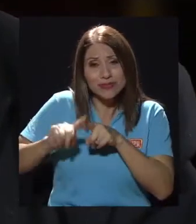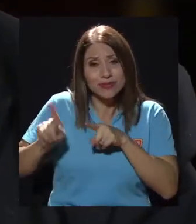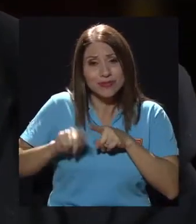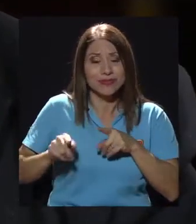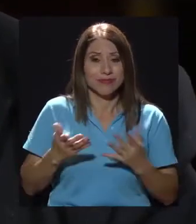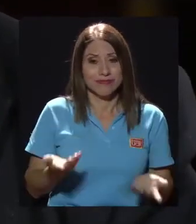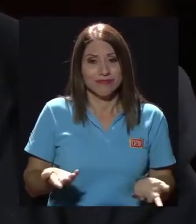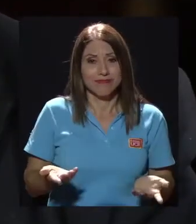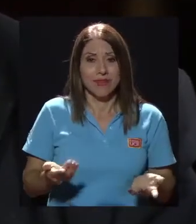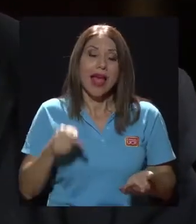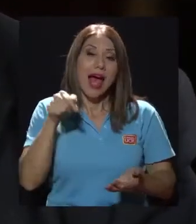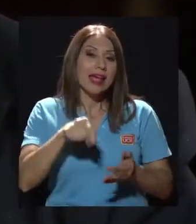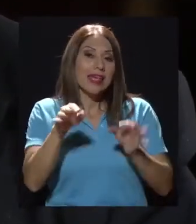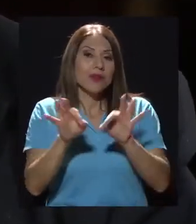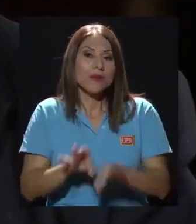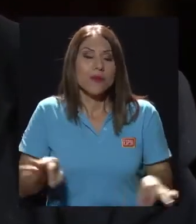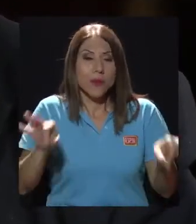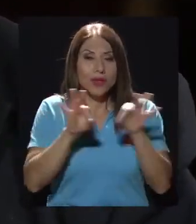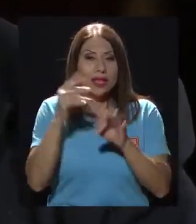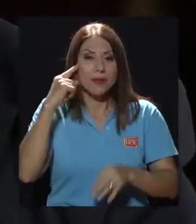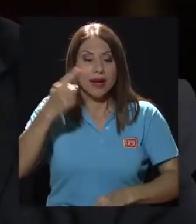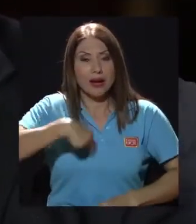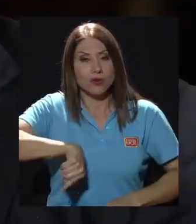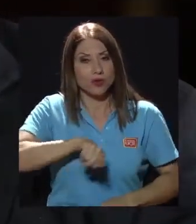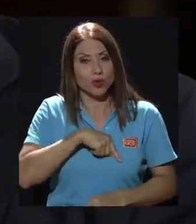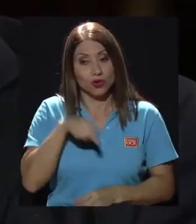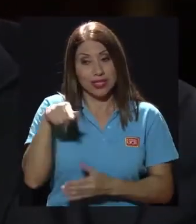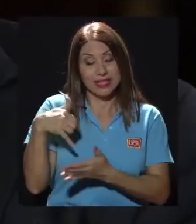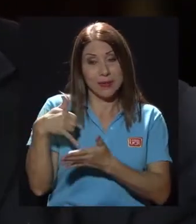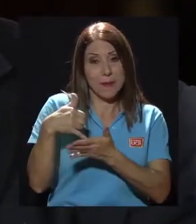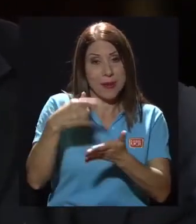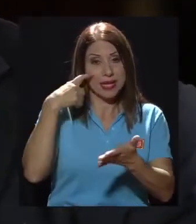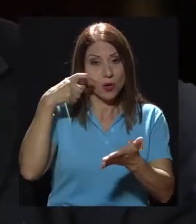lo importante, por ejemplo, para nosotros es que, bueno, es un reconocimiento